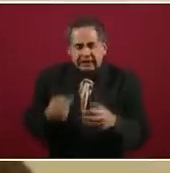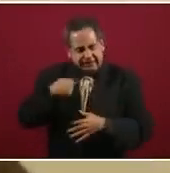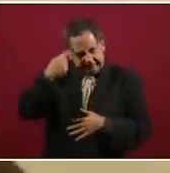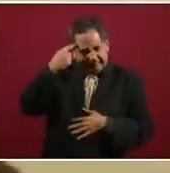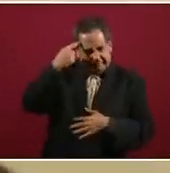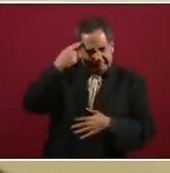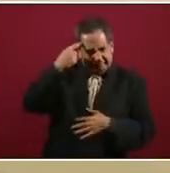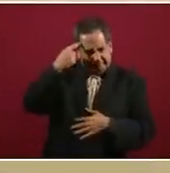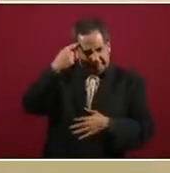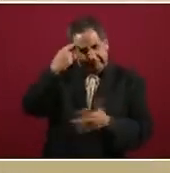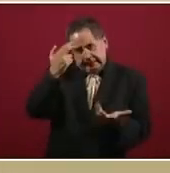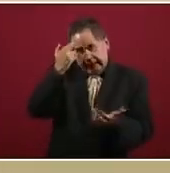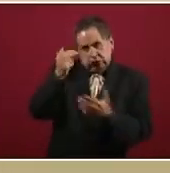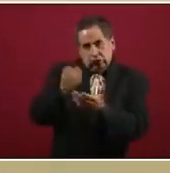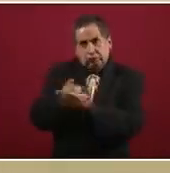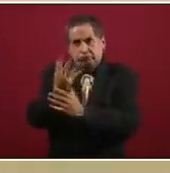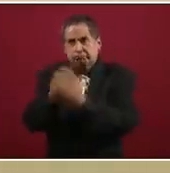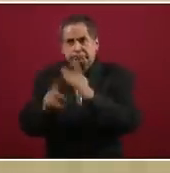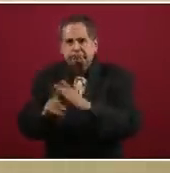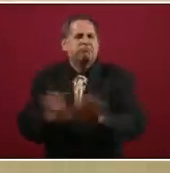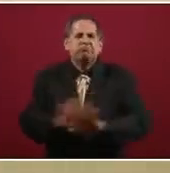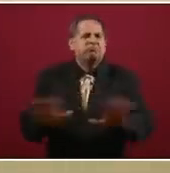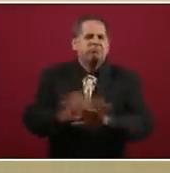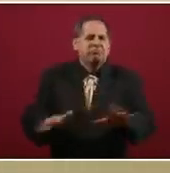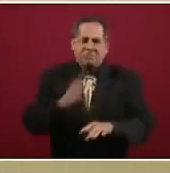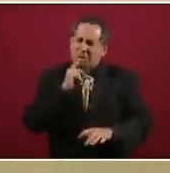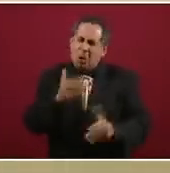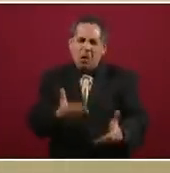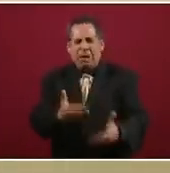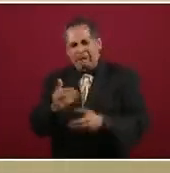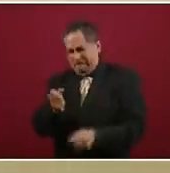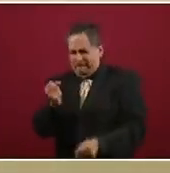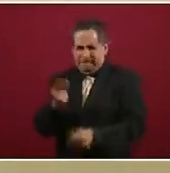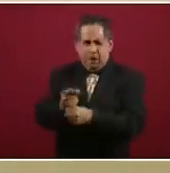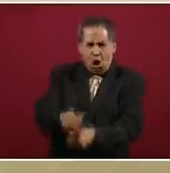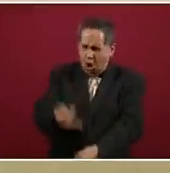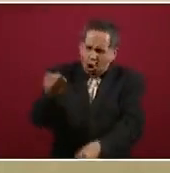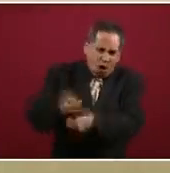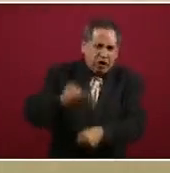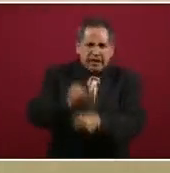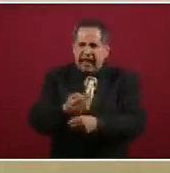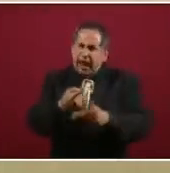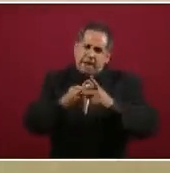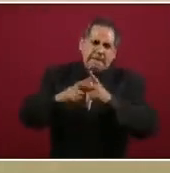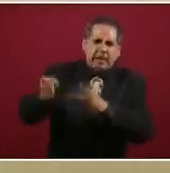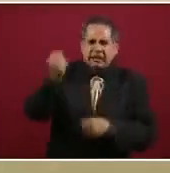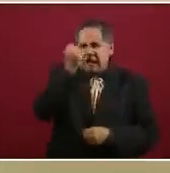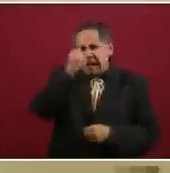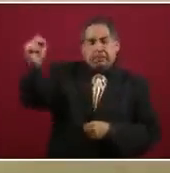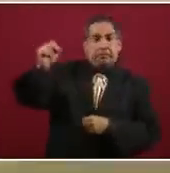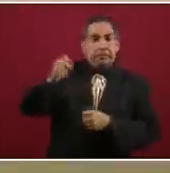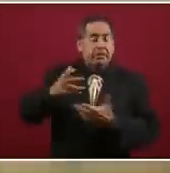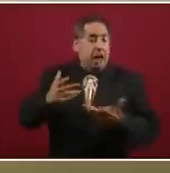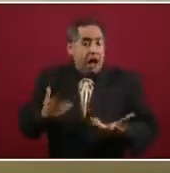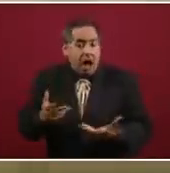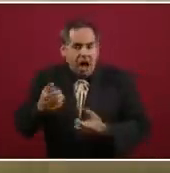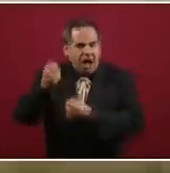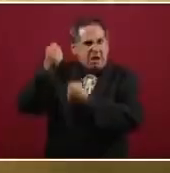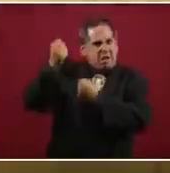huir, que sería lo lógico, Hidalgo decide adelantarse e iniciar la rebelión ahí mismo. Y al tomar